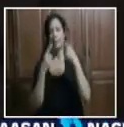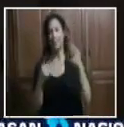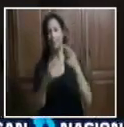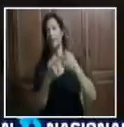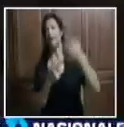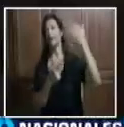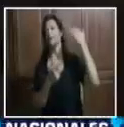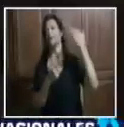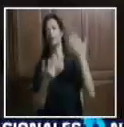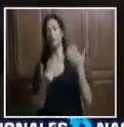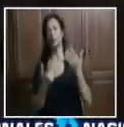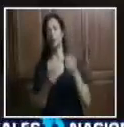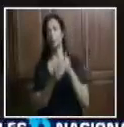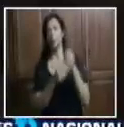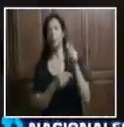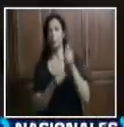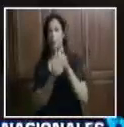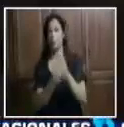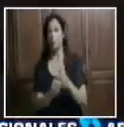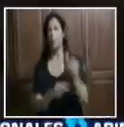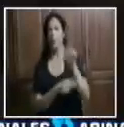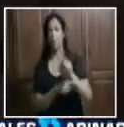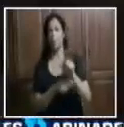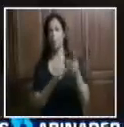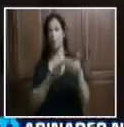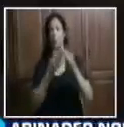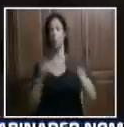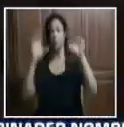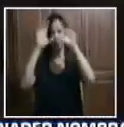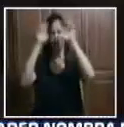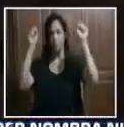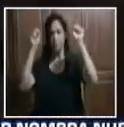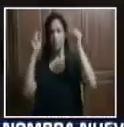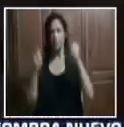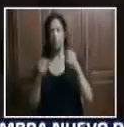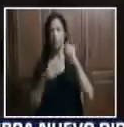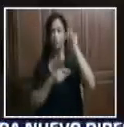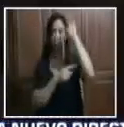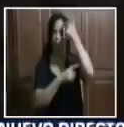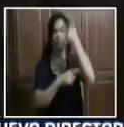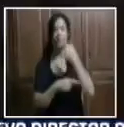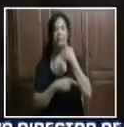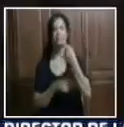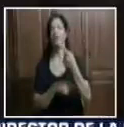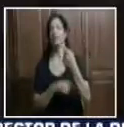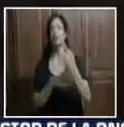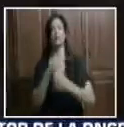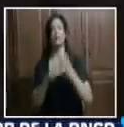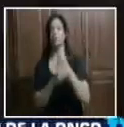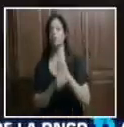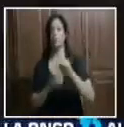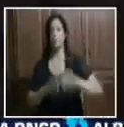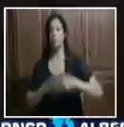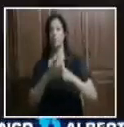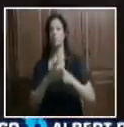mismo lunes después que asumieran la presidencia y el gobierno, que el curso no iba a empezar ahora, sino en diciembre.